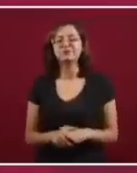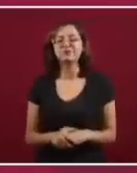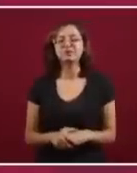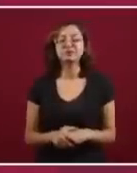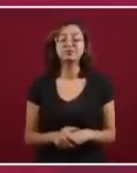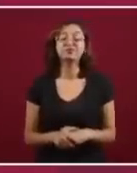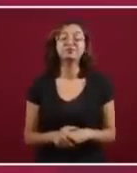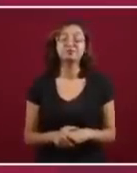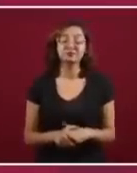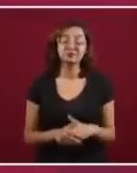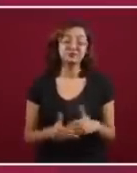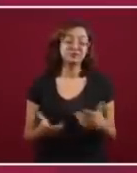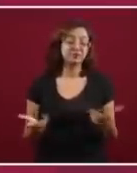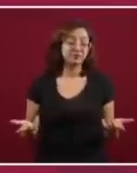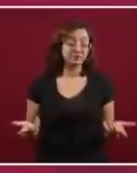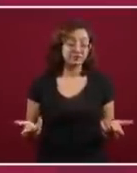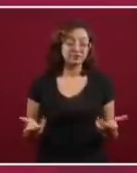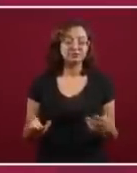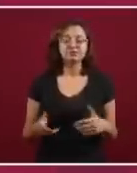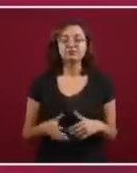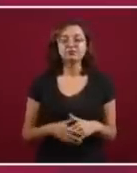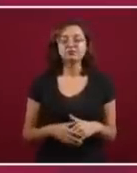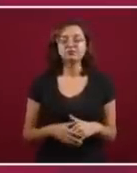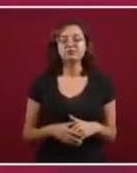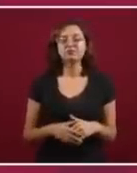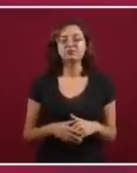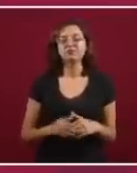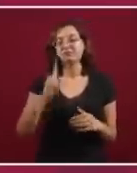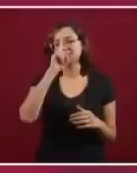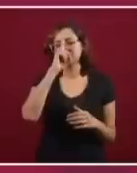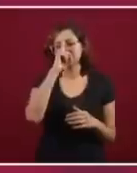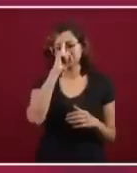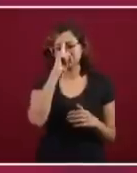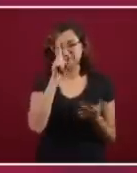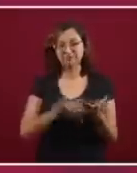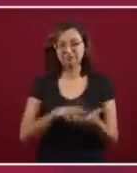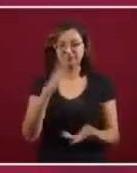entonces creo que está proponiendo